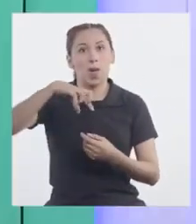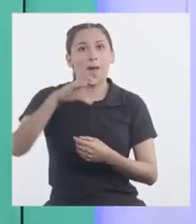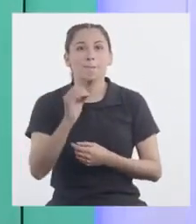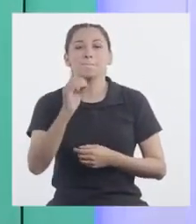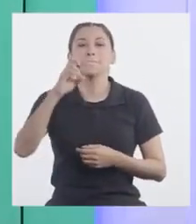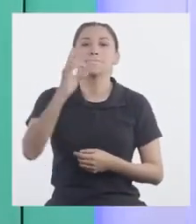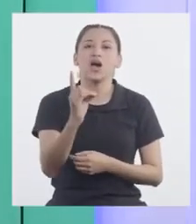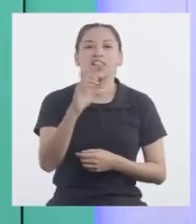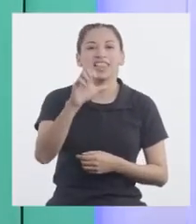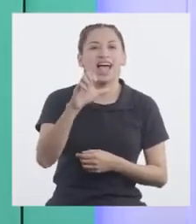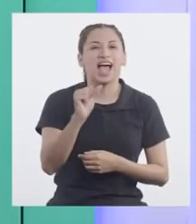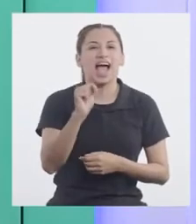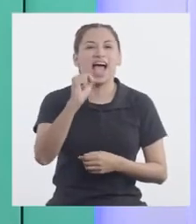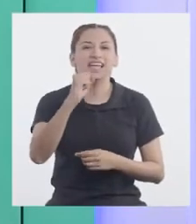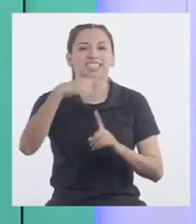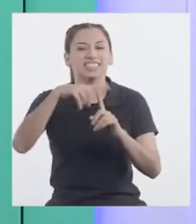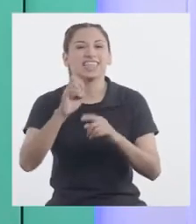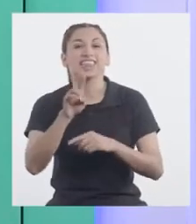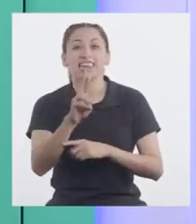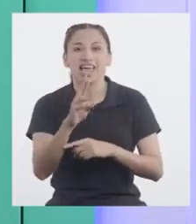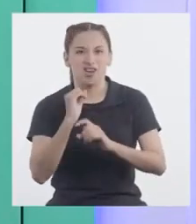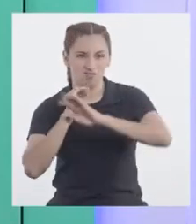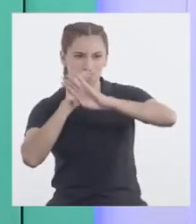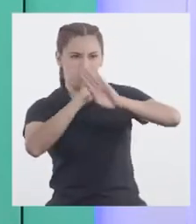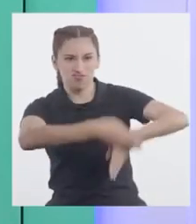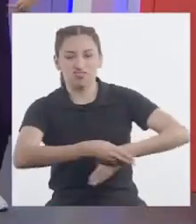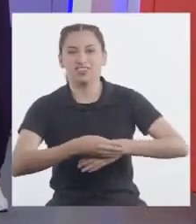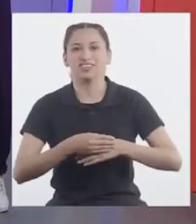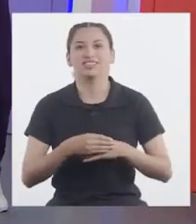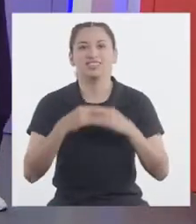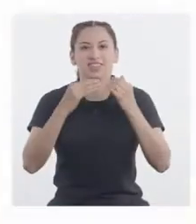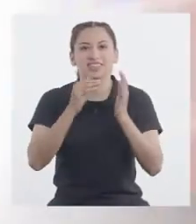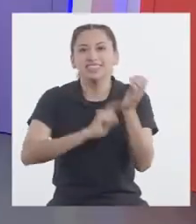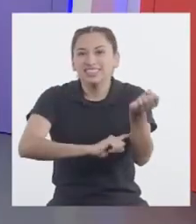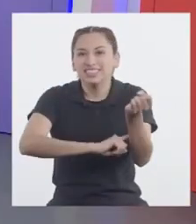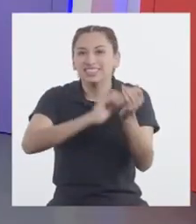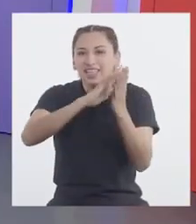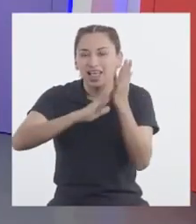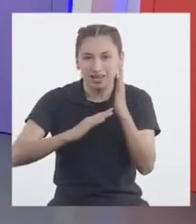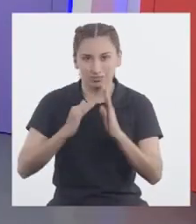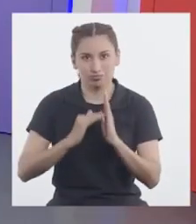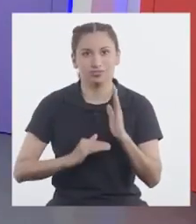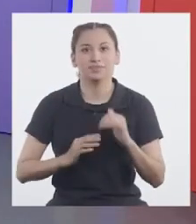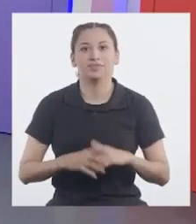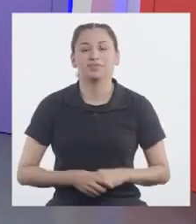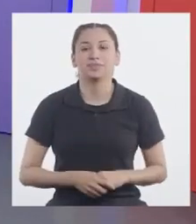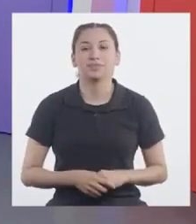podcasters. Podcasters que vencerán la anemia, amigo mío.